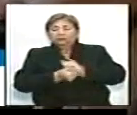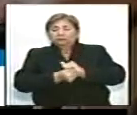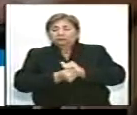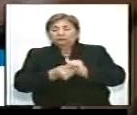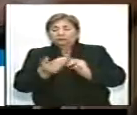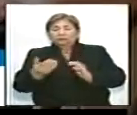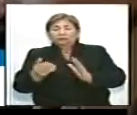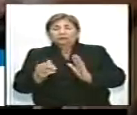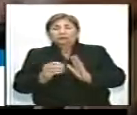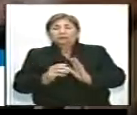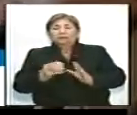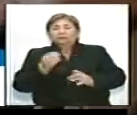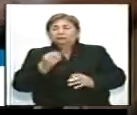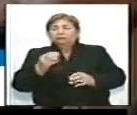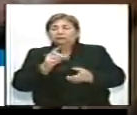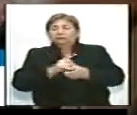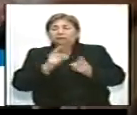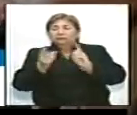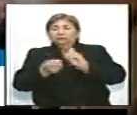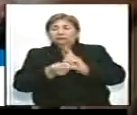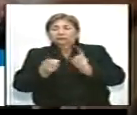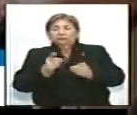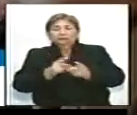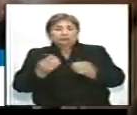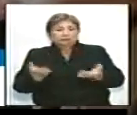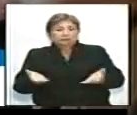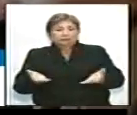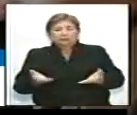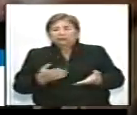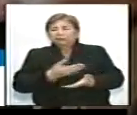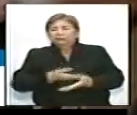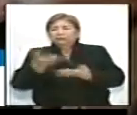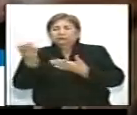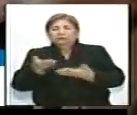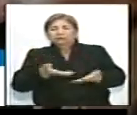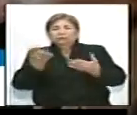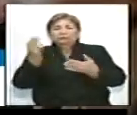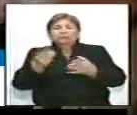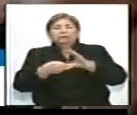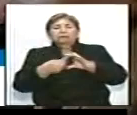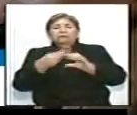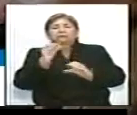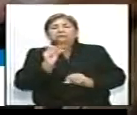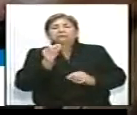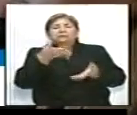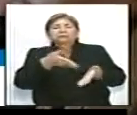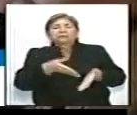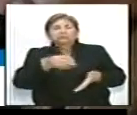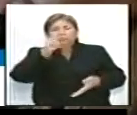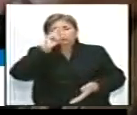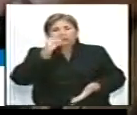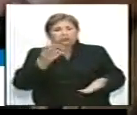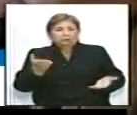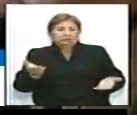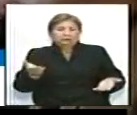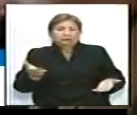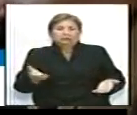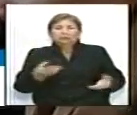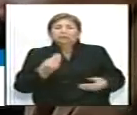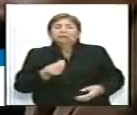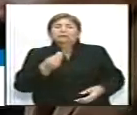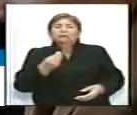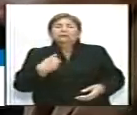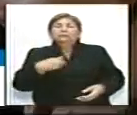de tener que cambiar esos términos de intercambio que hay. Todo se lleva a la gran minera y para nosotros las migajas, lo poco. ¿Por qué